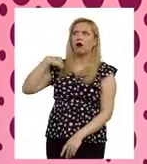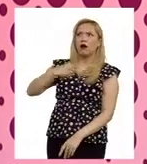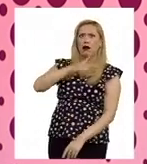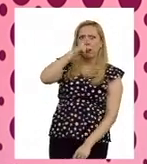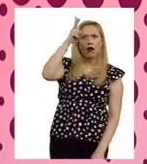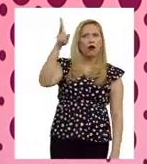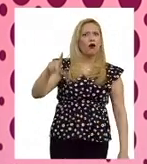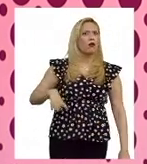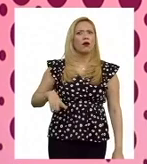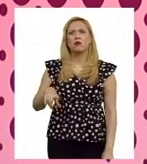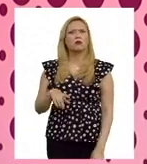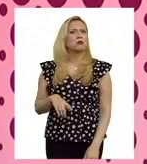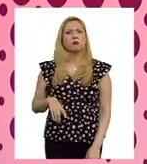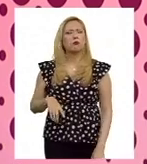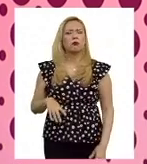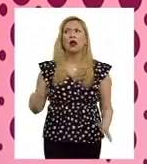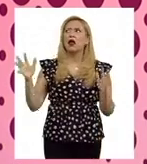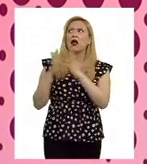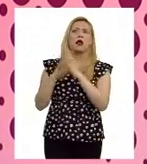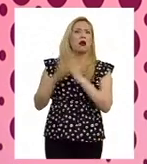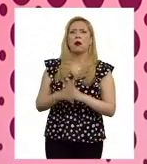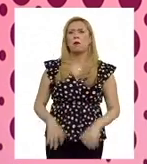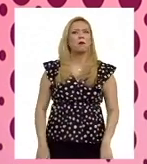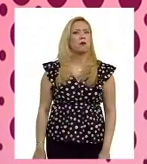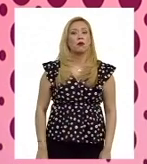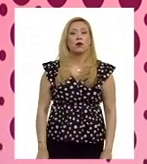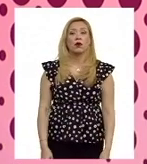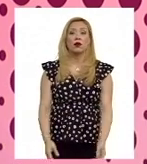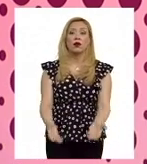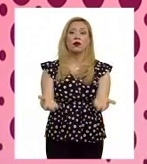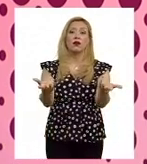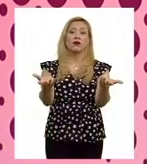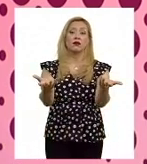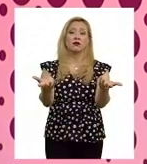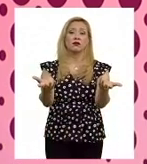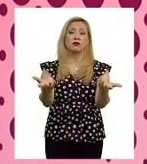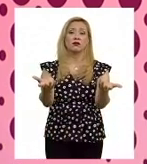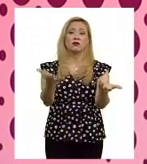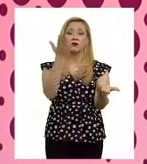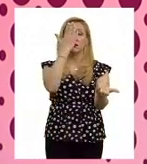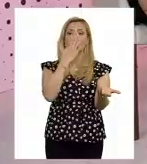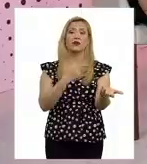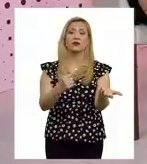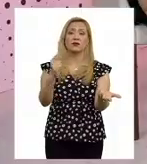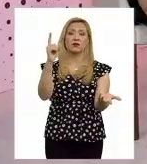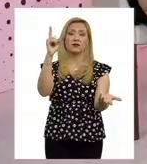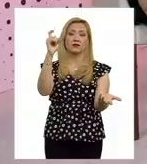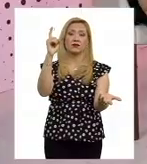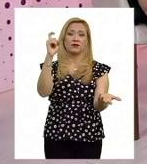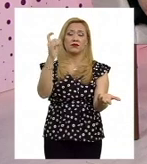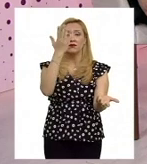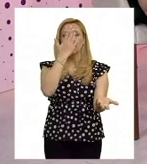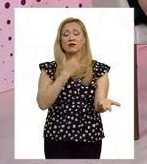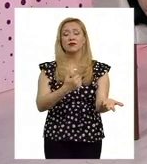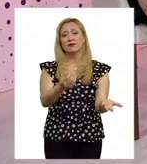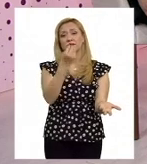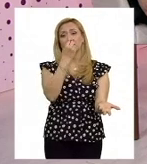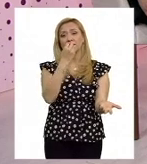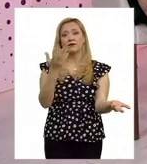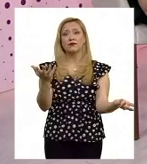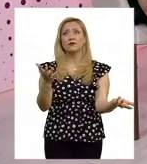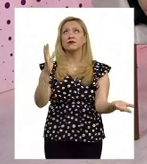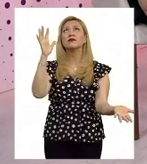política, no por las guerras, sino simplemente por los desastres causados por la crisis, el